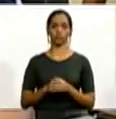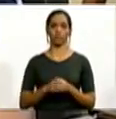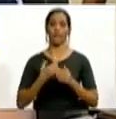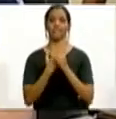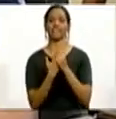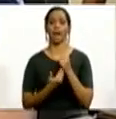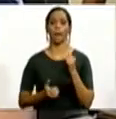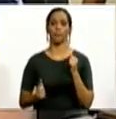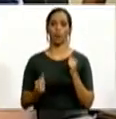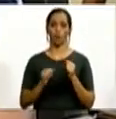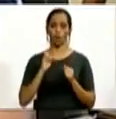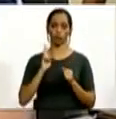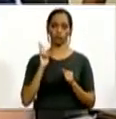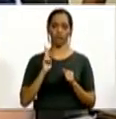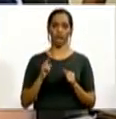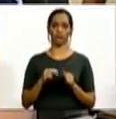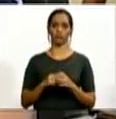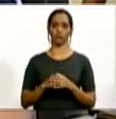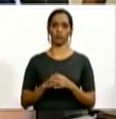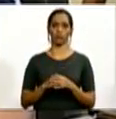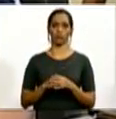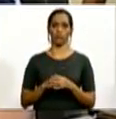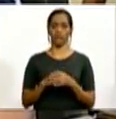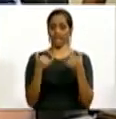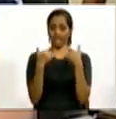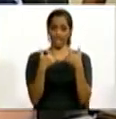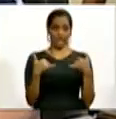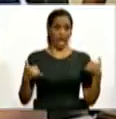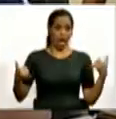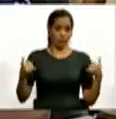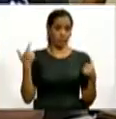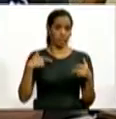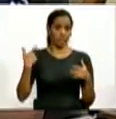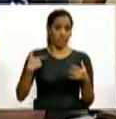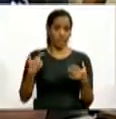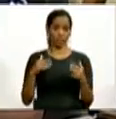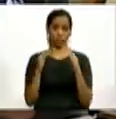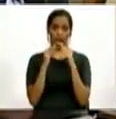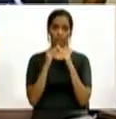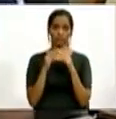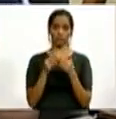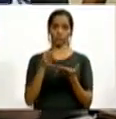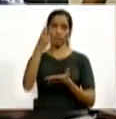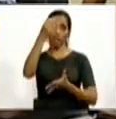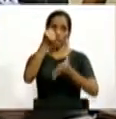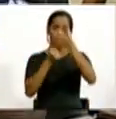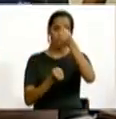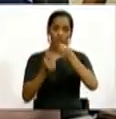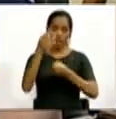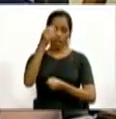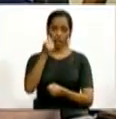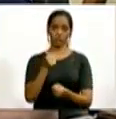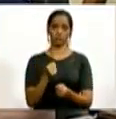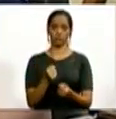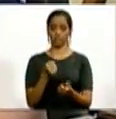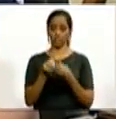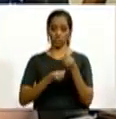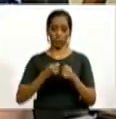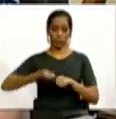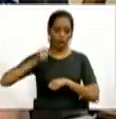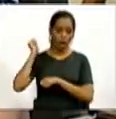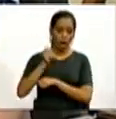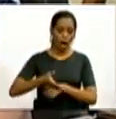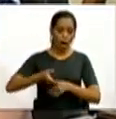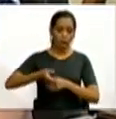se escapó utilizando el cable de ABA del modem que tenía en su casa, ¿me entiendes? Uh-huh. Se escapó por la ventana, obvio, hizo una cuerda, ¿no? MacGyver, pues.